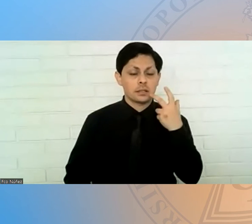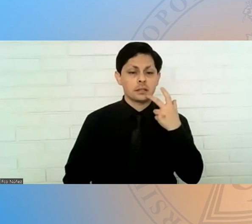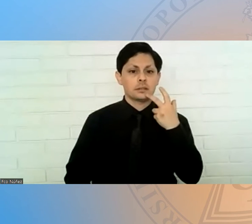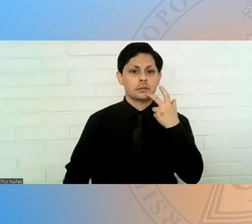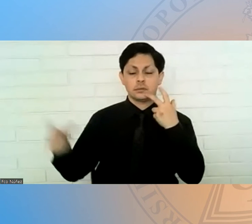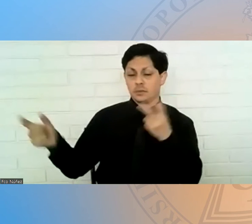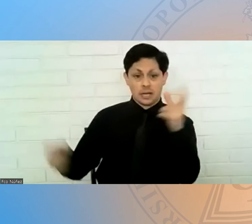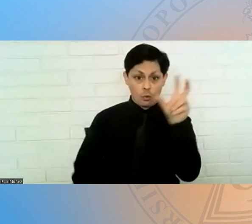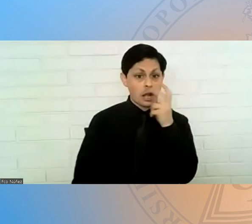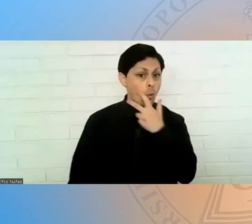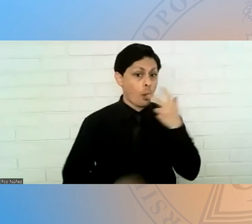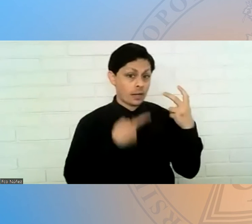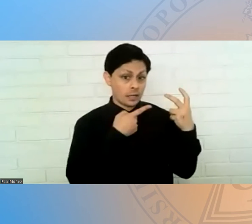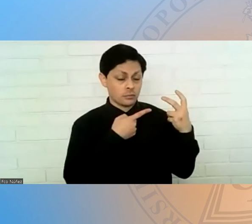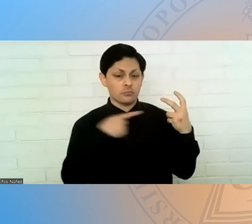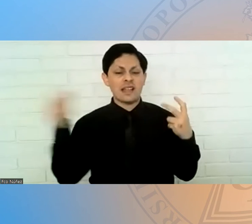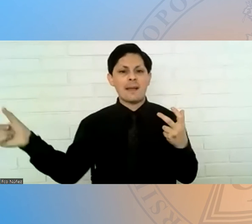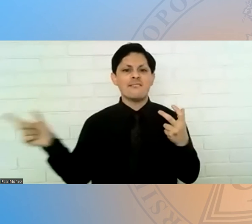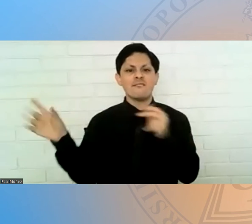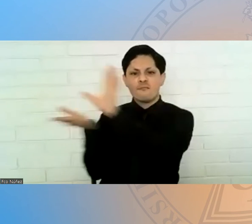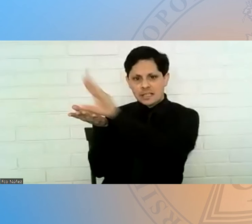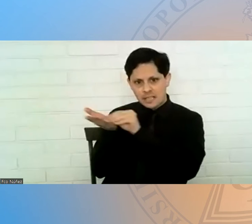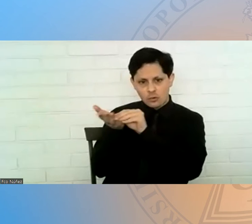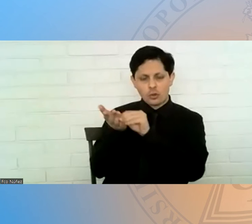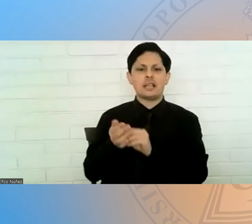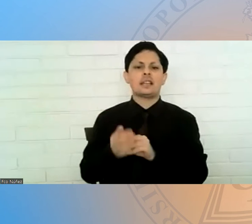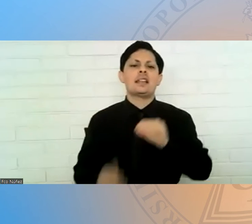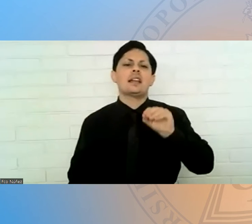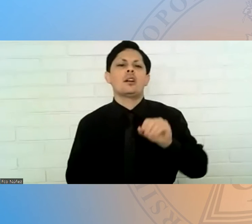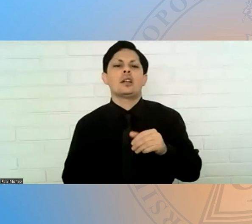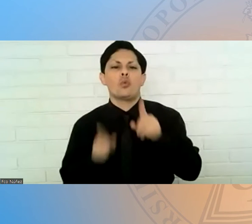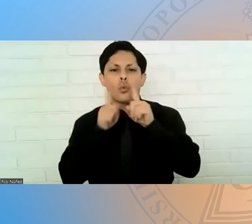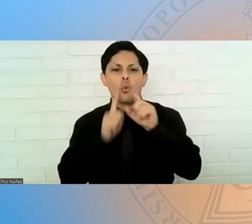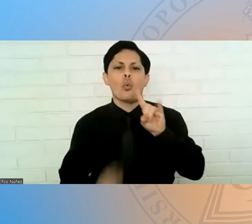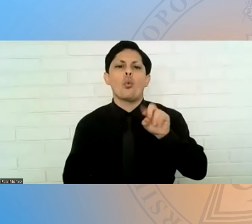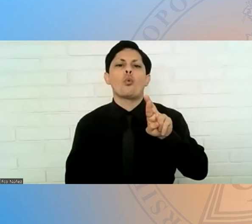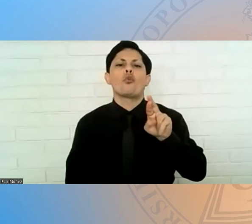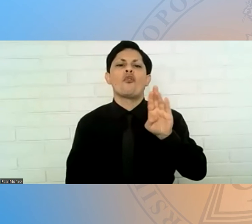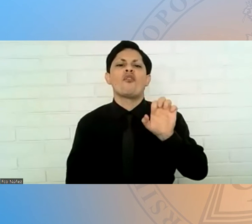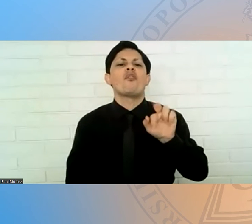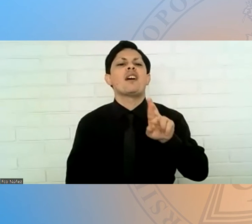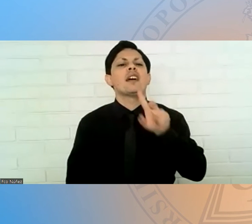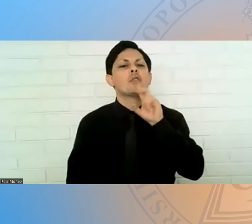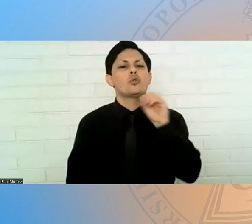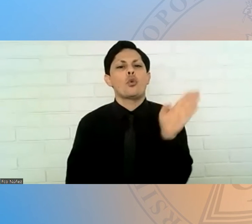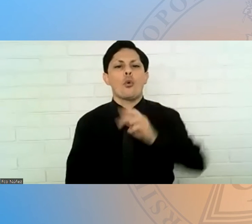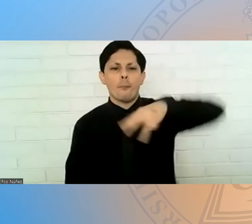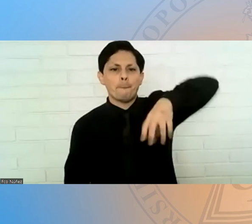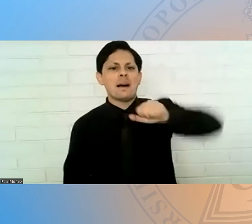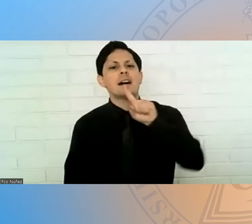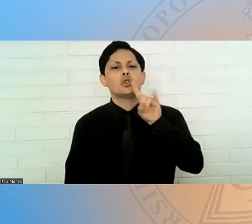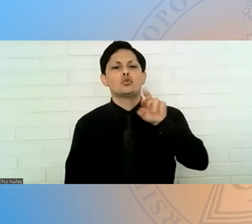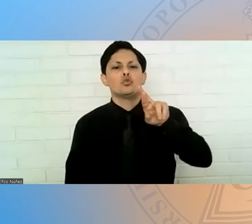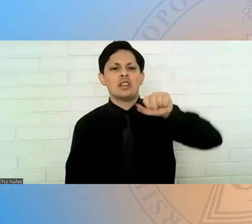Maturana, ¿no es cierto?, y de alguna manera la importancia que tienen las emociones como una herramienta docente